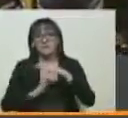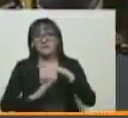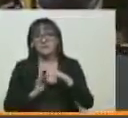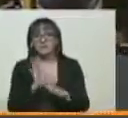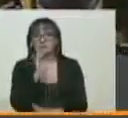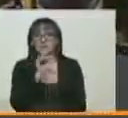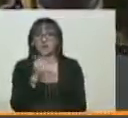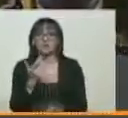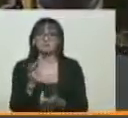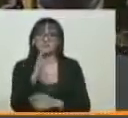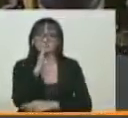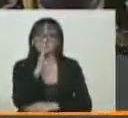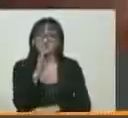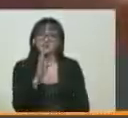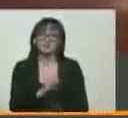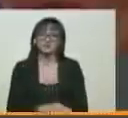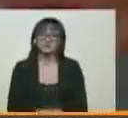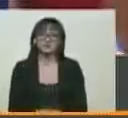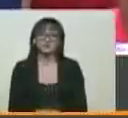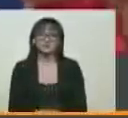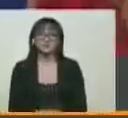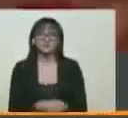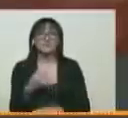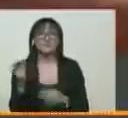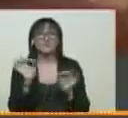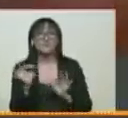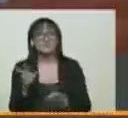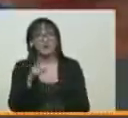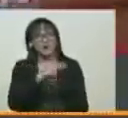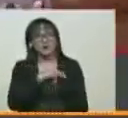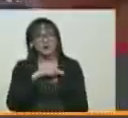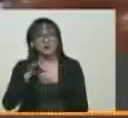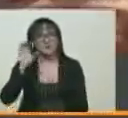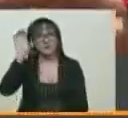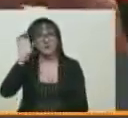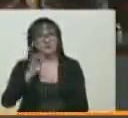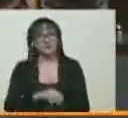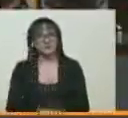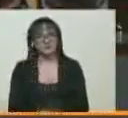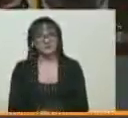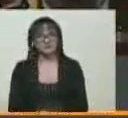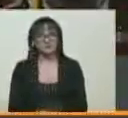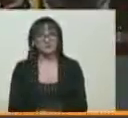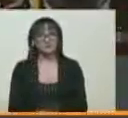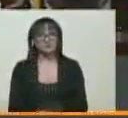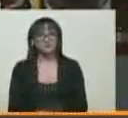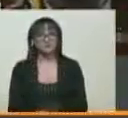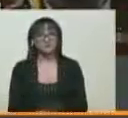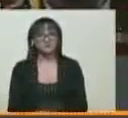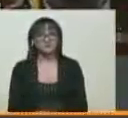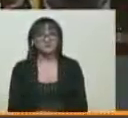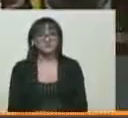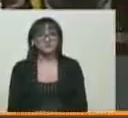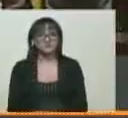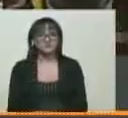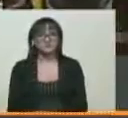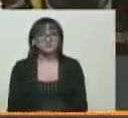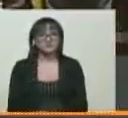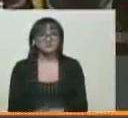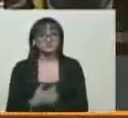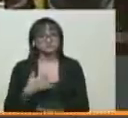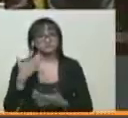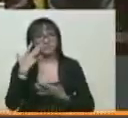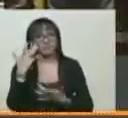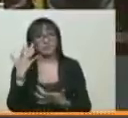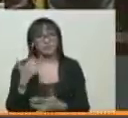burocracia. Fue con el carné de la patria, compatriota, que yo visualicé